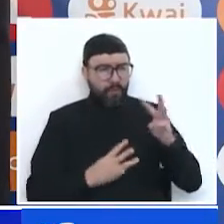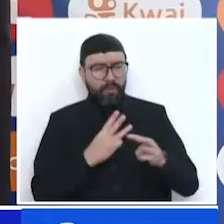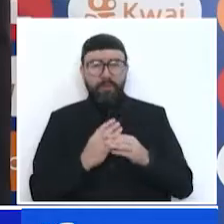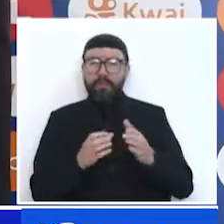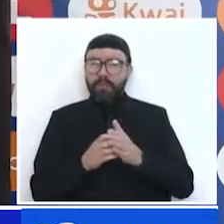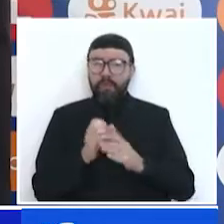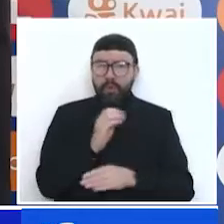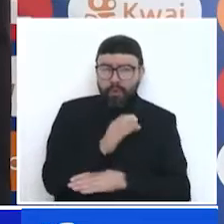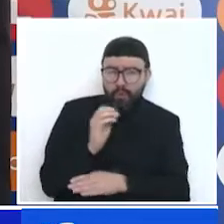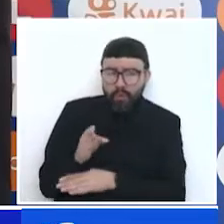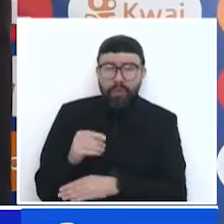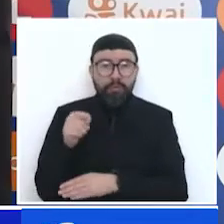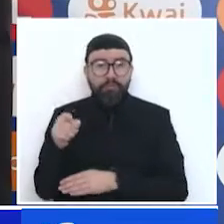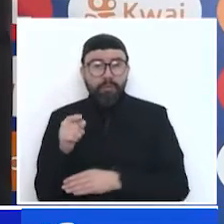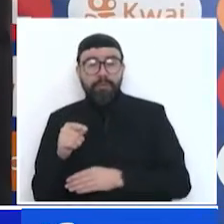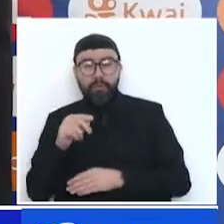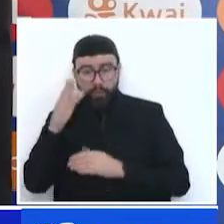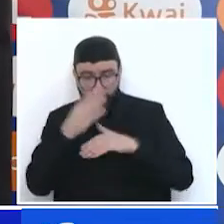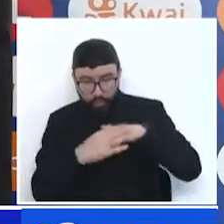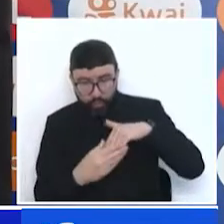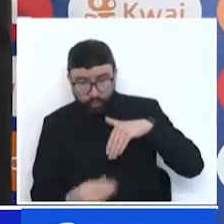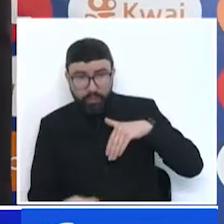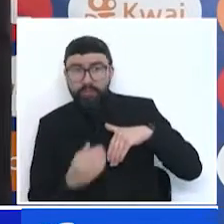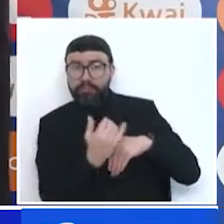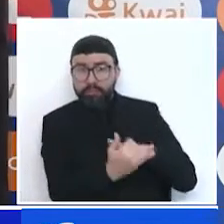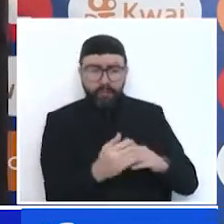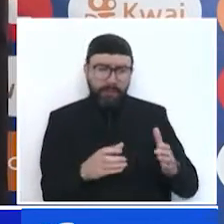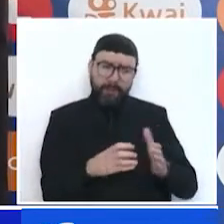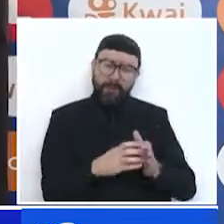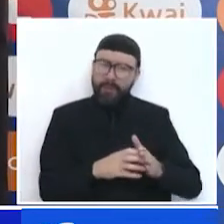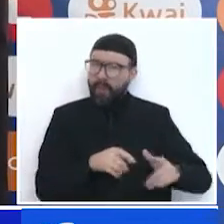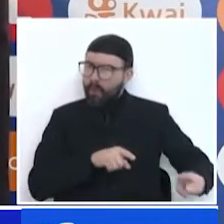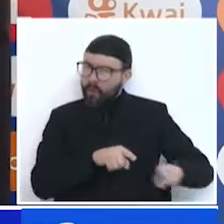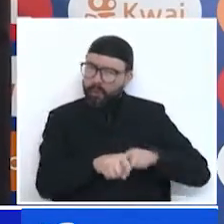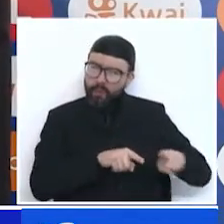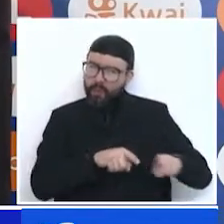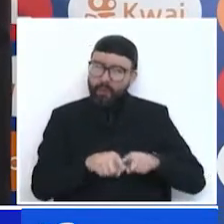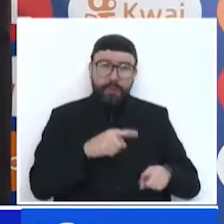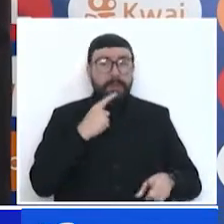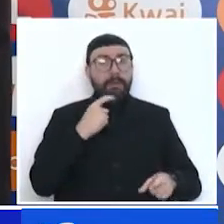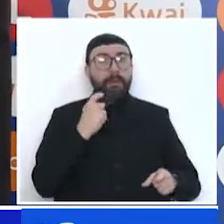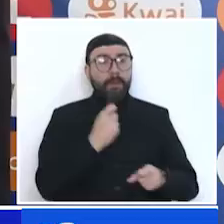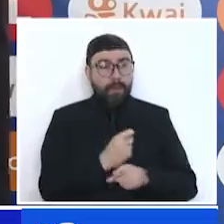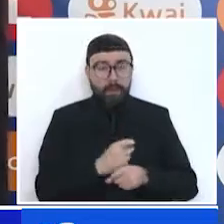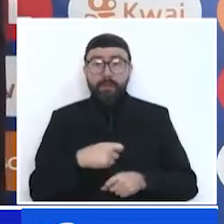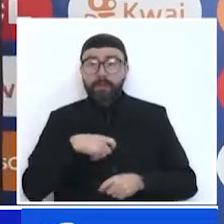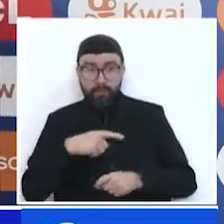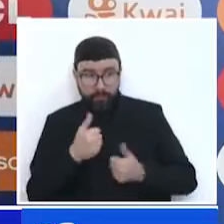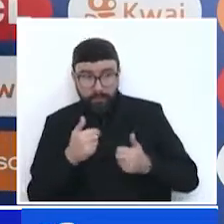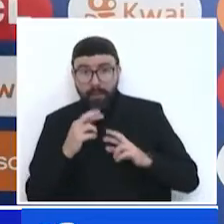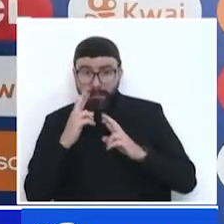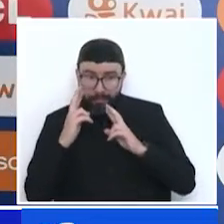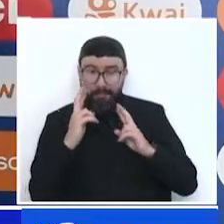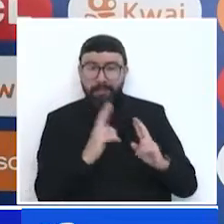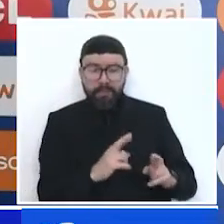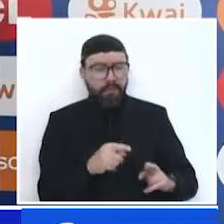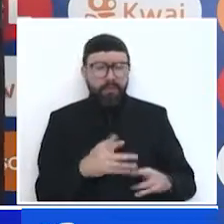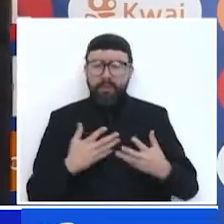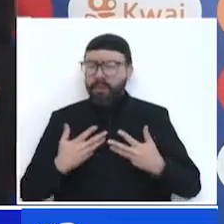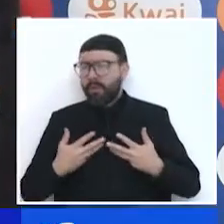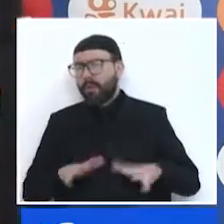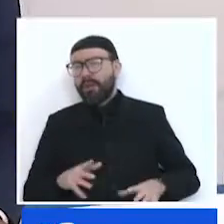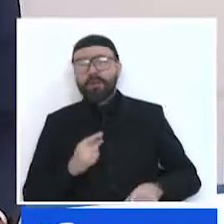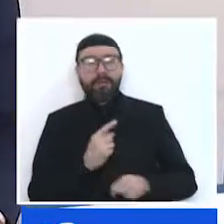Sudamérica, y esto hace que sea una selección muy competitiva, que tiene muy buena respuesta en cualquier concepto de